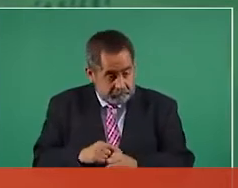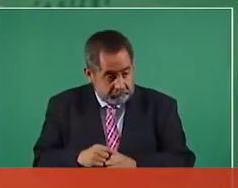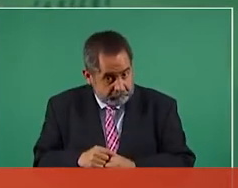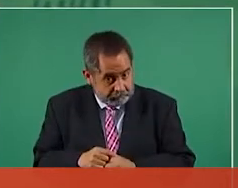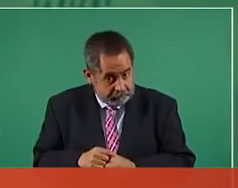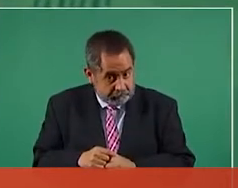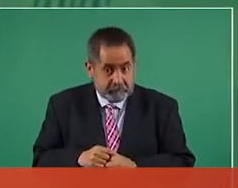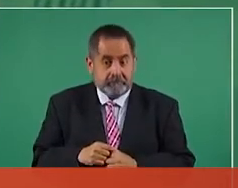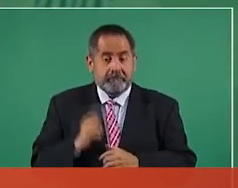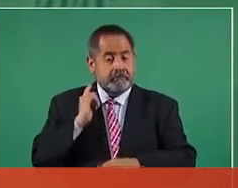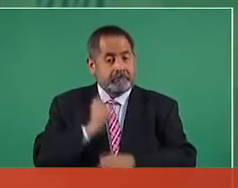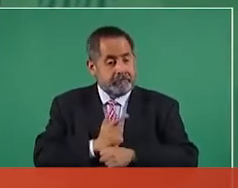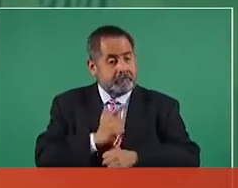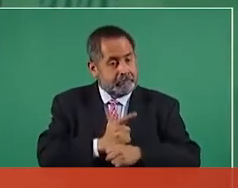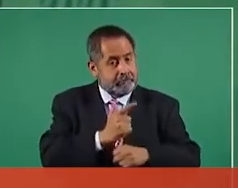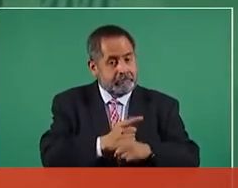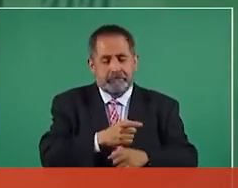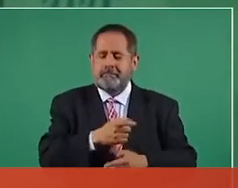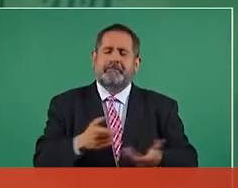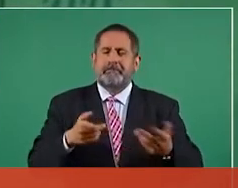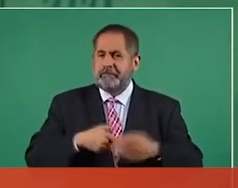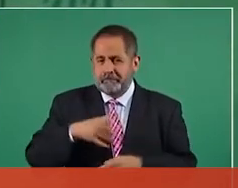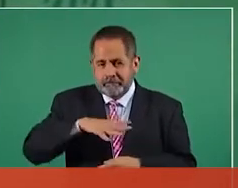Y así